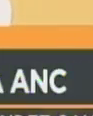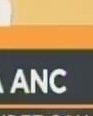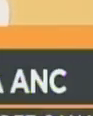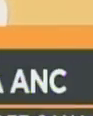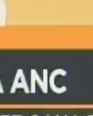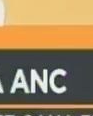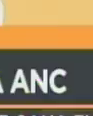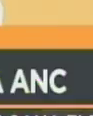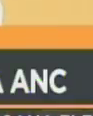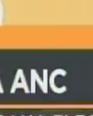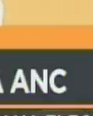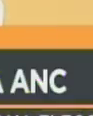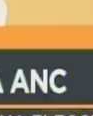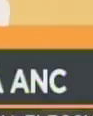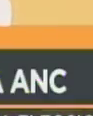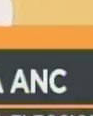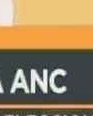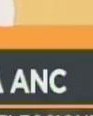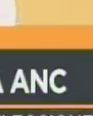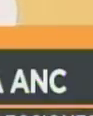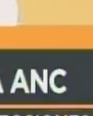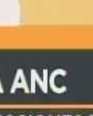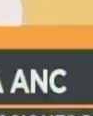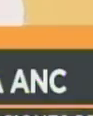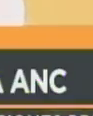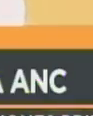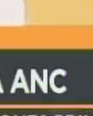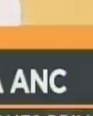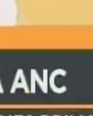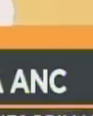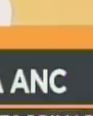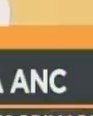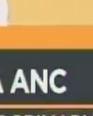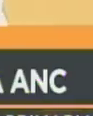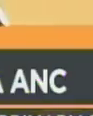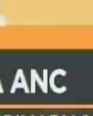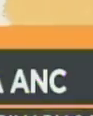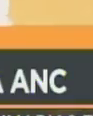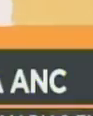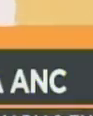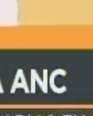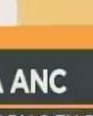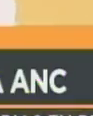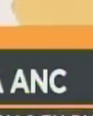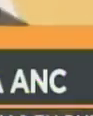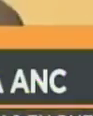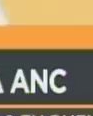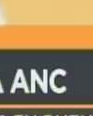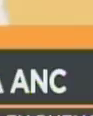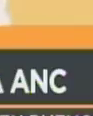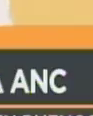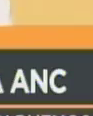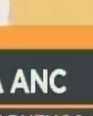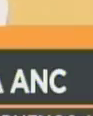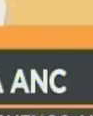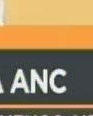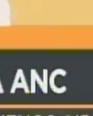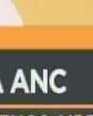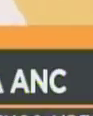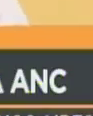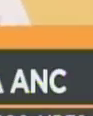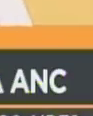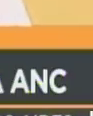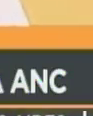en edad económicamente activa. Y de eso es responsabilidad fundamental la juventud venezolana y sobre todo ustedes,